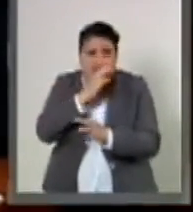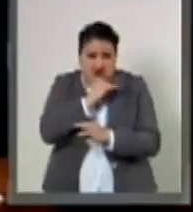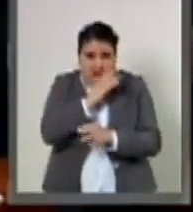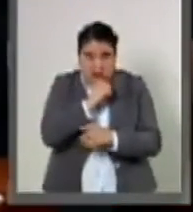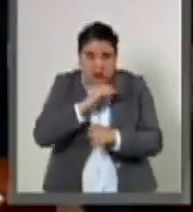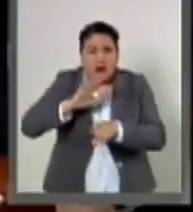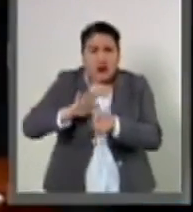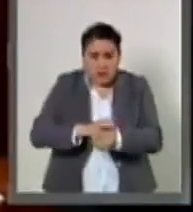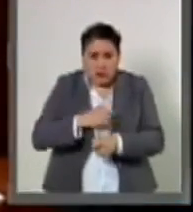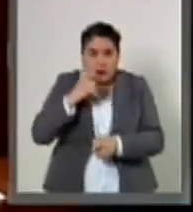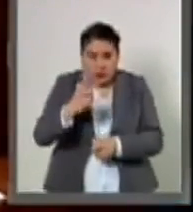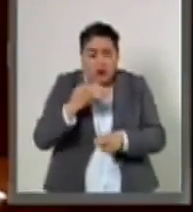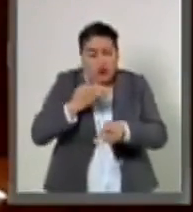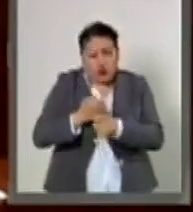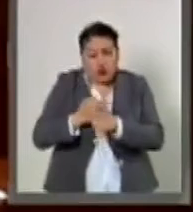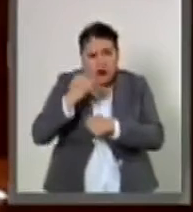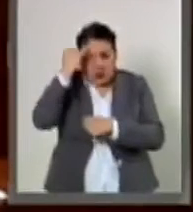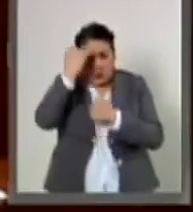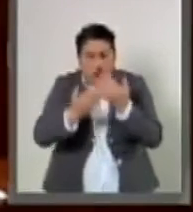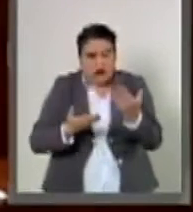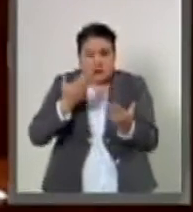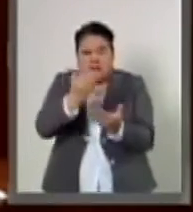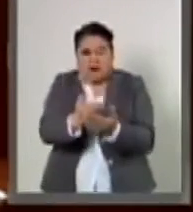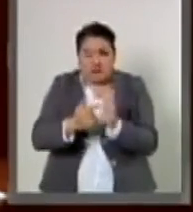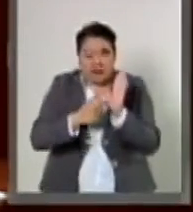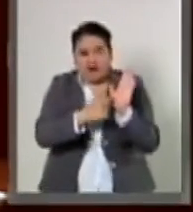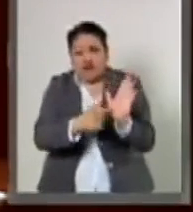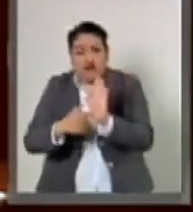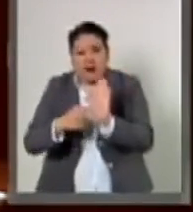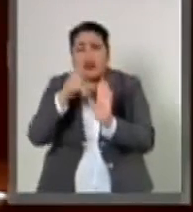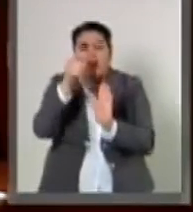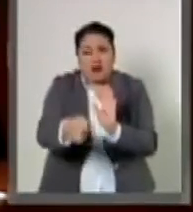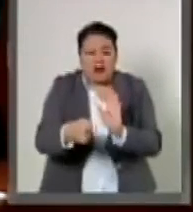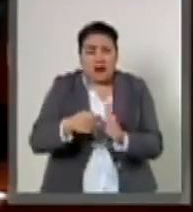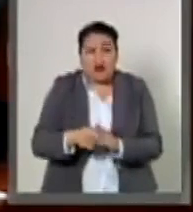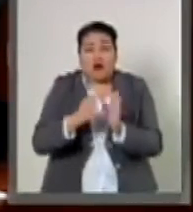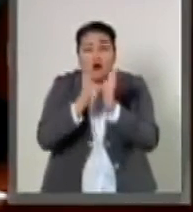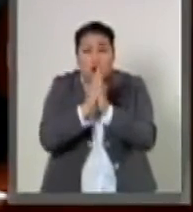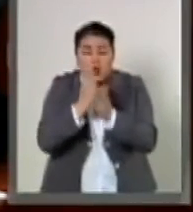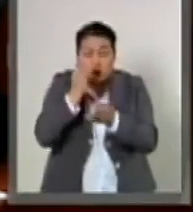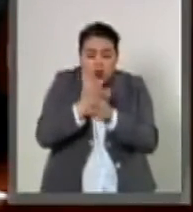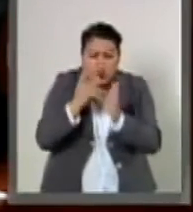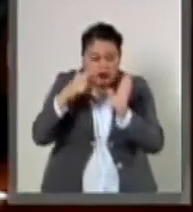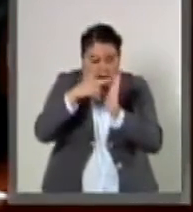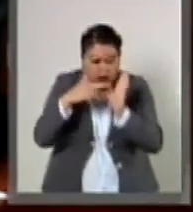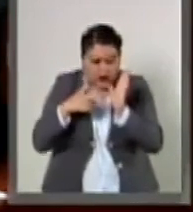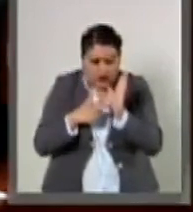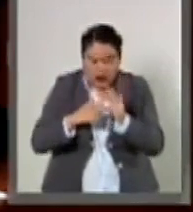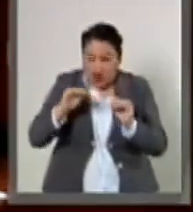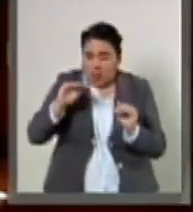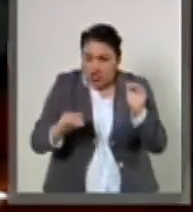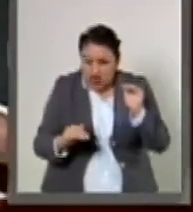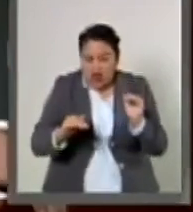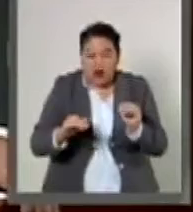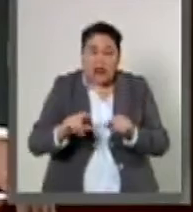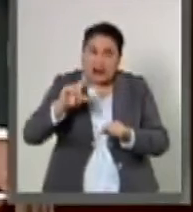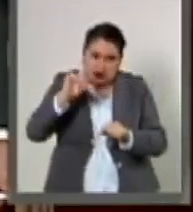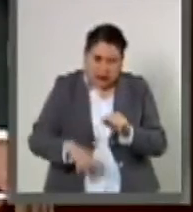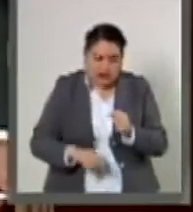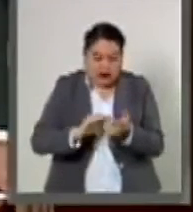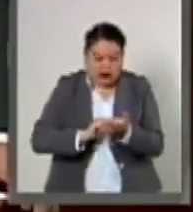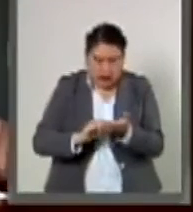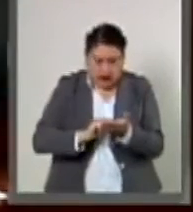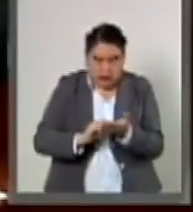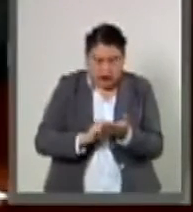sentido, el objeto de la presente iniciativa es eliminar los rasgos de desigualdad y discriminación